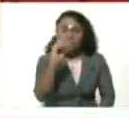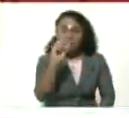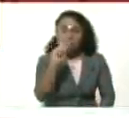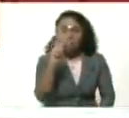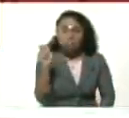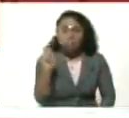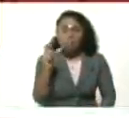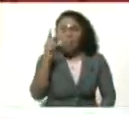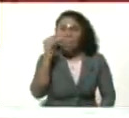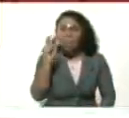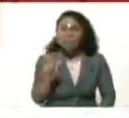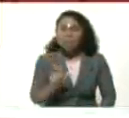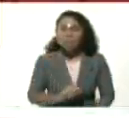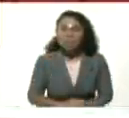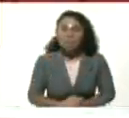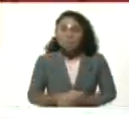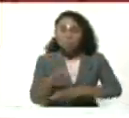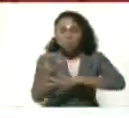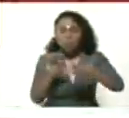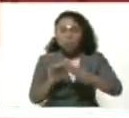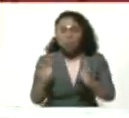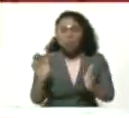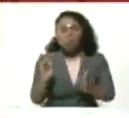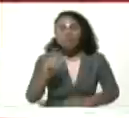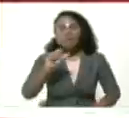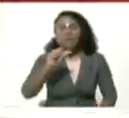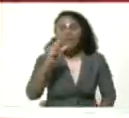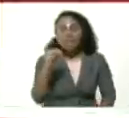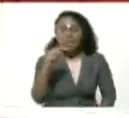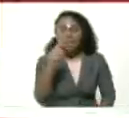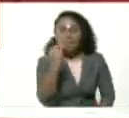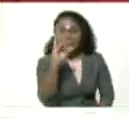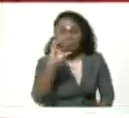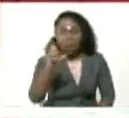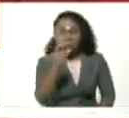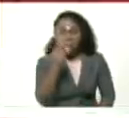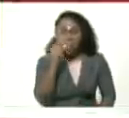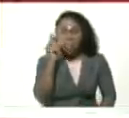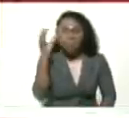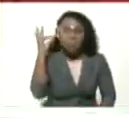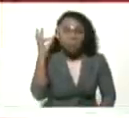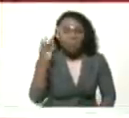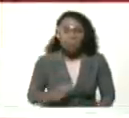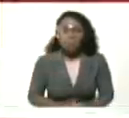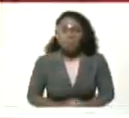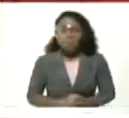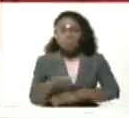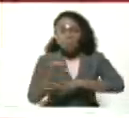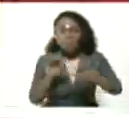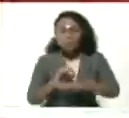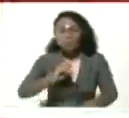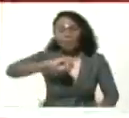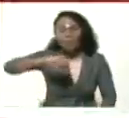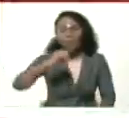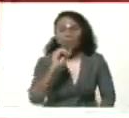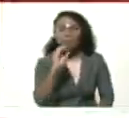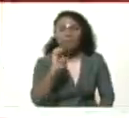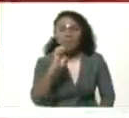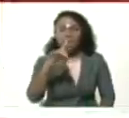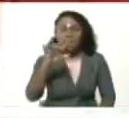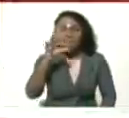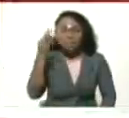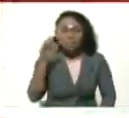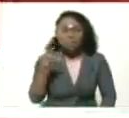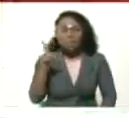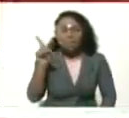Morales. Municipio Santiago Mariño, Joana Sánchez. Municipio José Félix Rivas, Juan Sánchez. Municipio